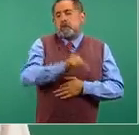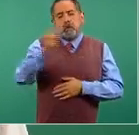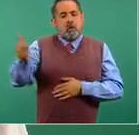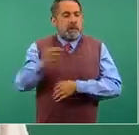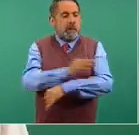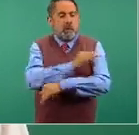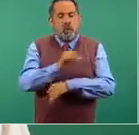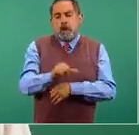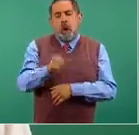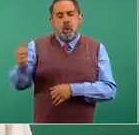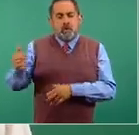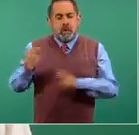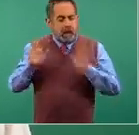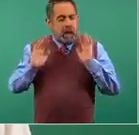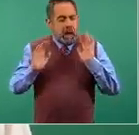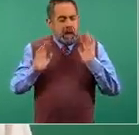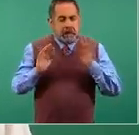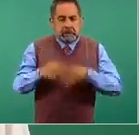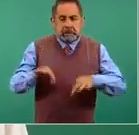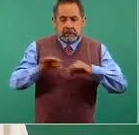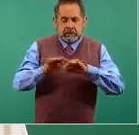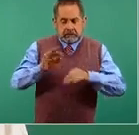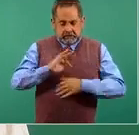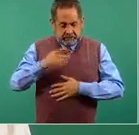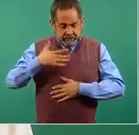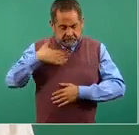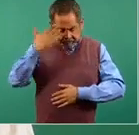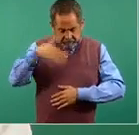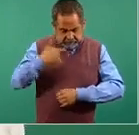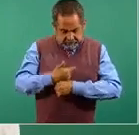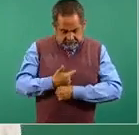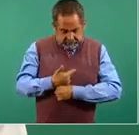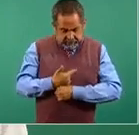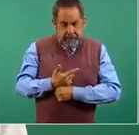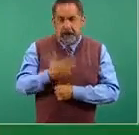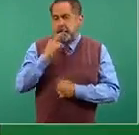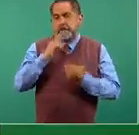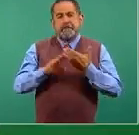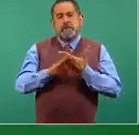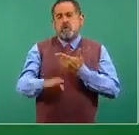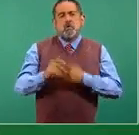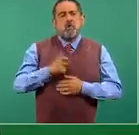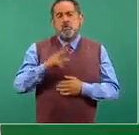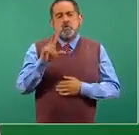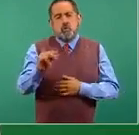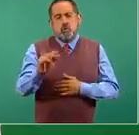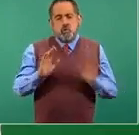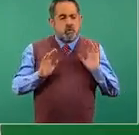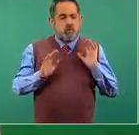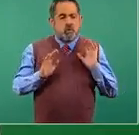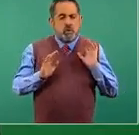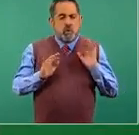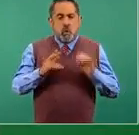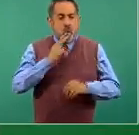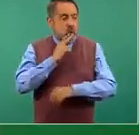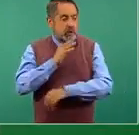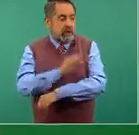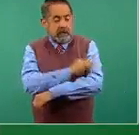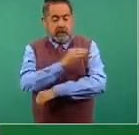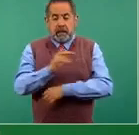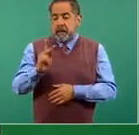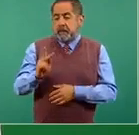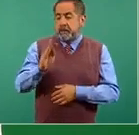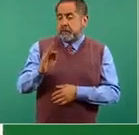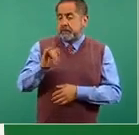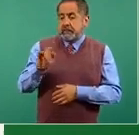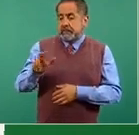vacuna y es muy importante, si ya se conoce esto, abstenerse de acudir cuando se está utilizando la vacuna Pfizer